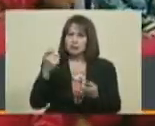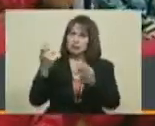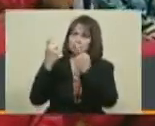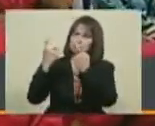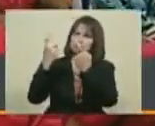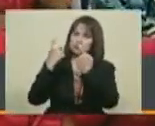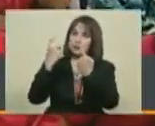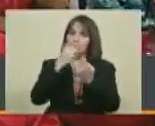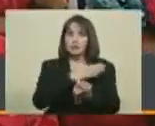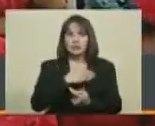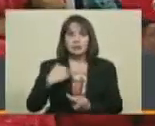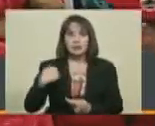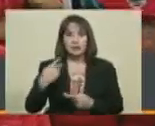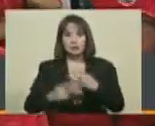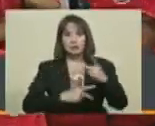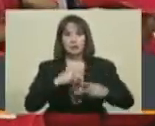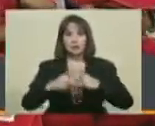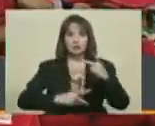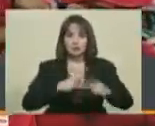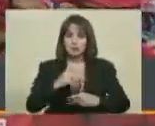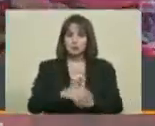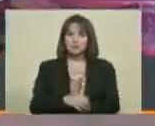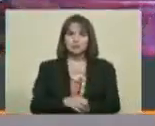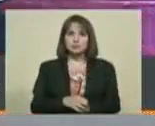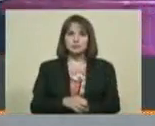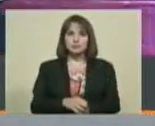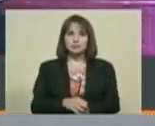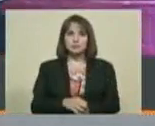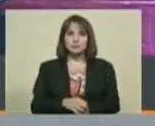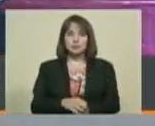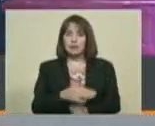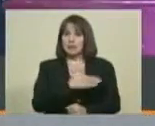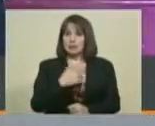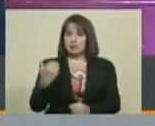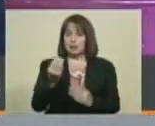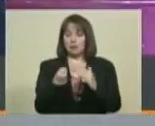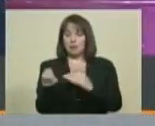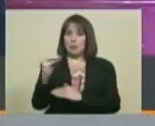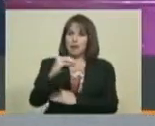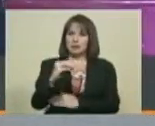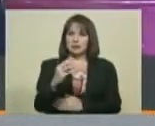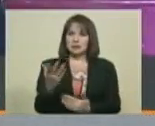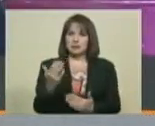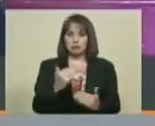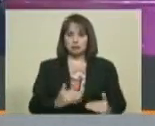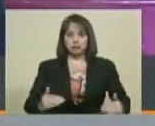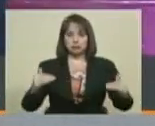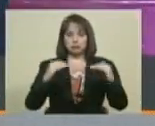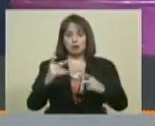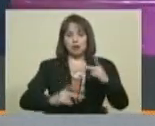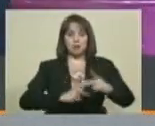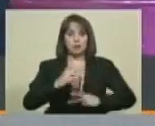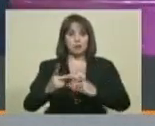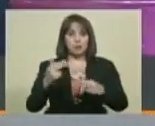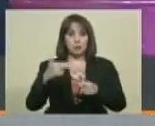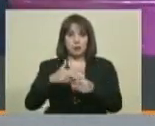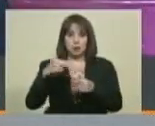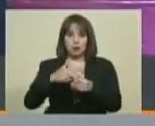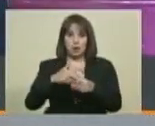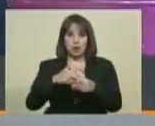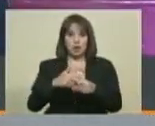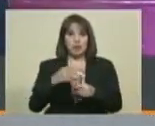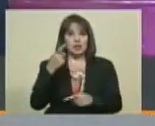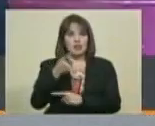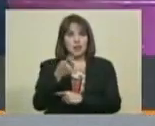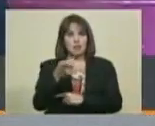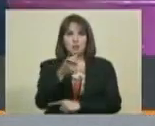queremos producir, si queremos incrementar la producción petrolera, busquemos al